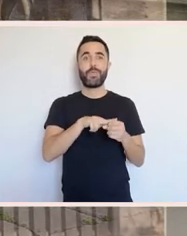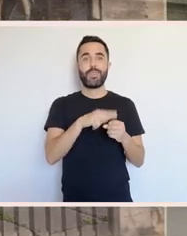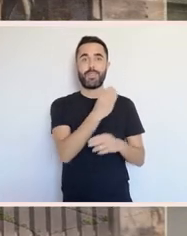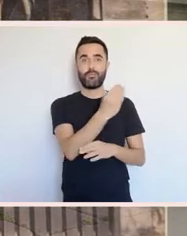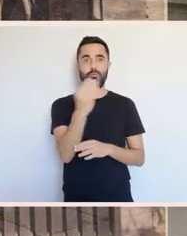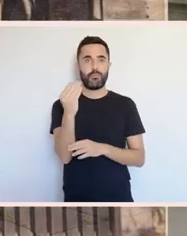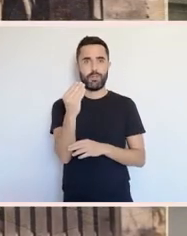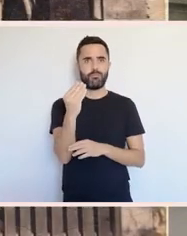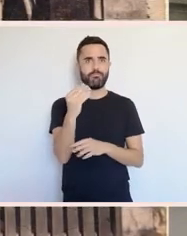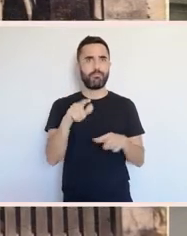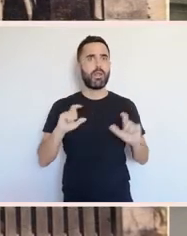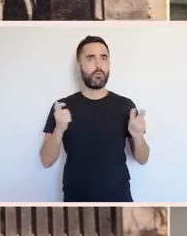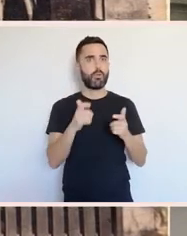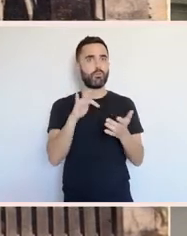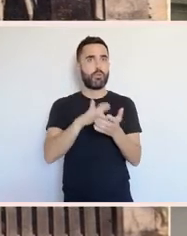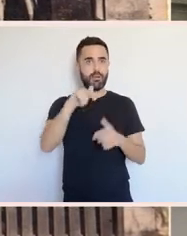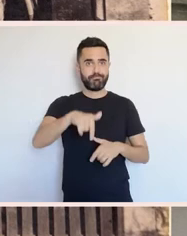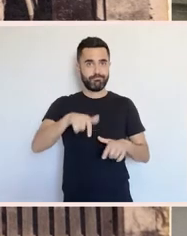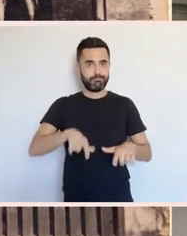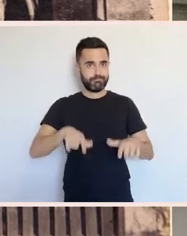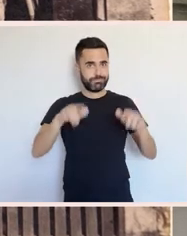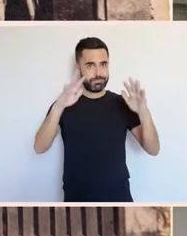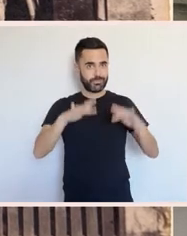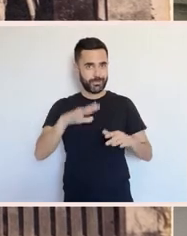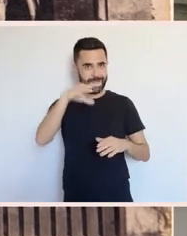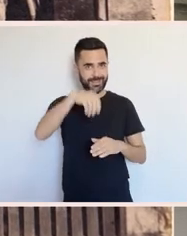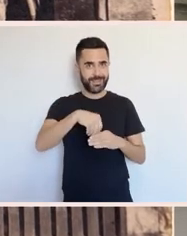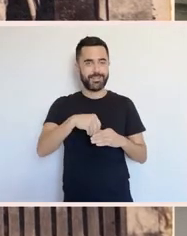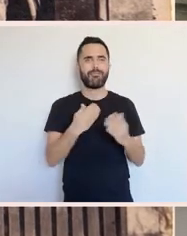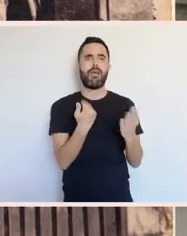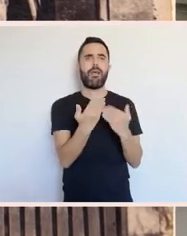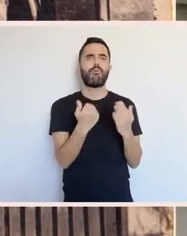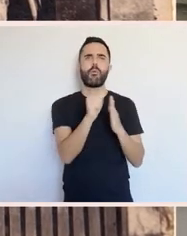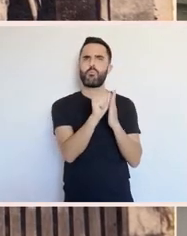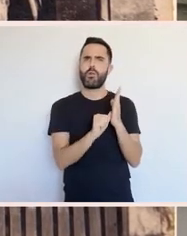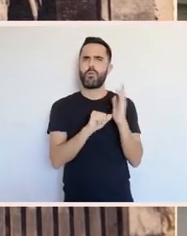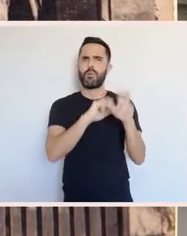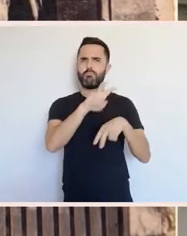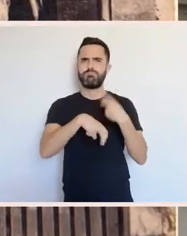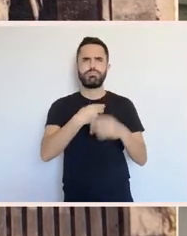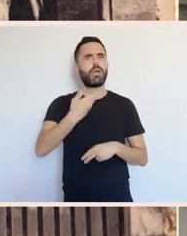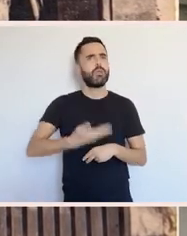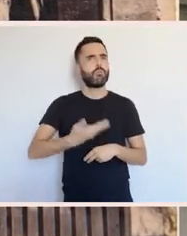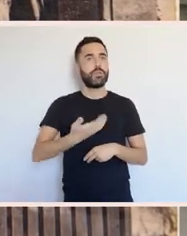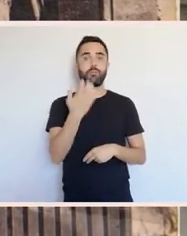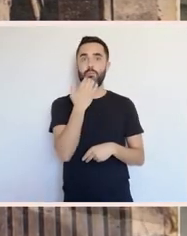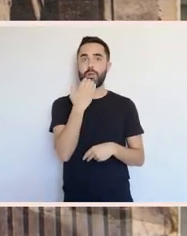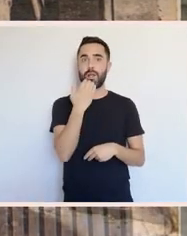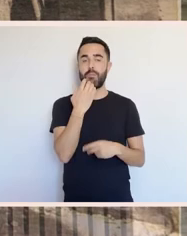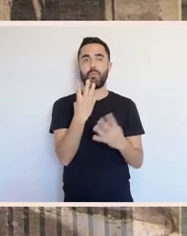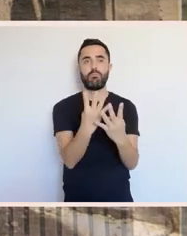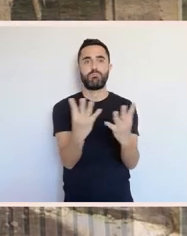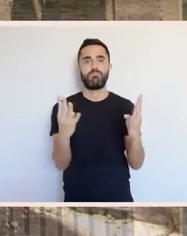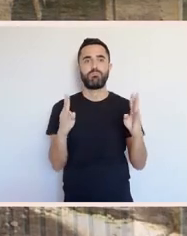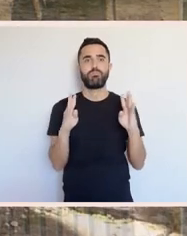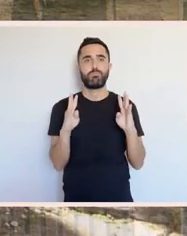entre elas a instalación dun enreixado de madeira que ia pechar todo o perímetro exterior do edificio.